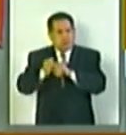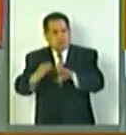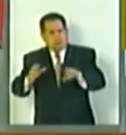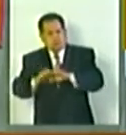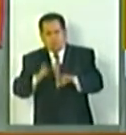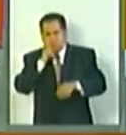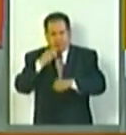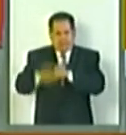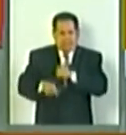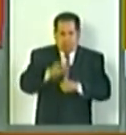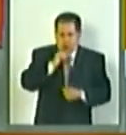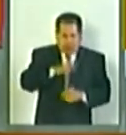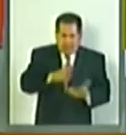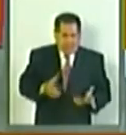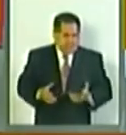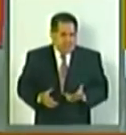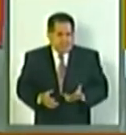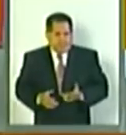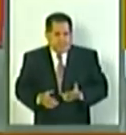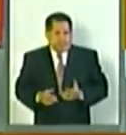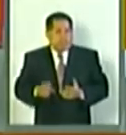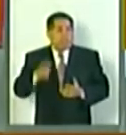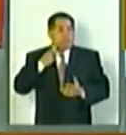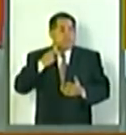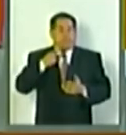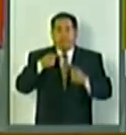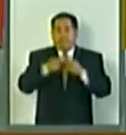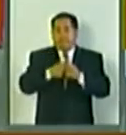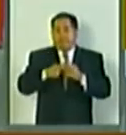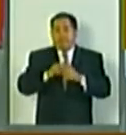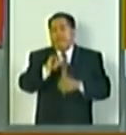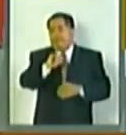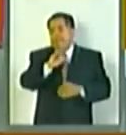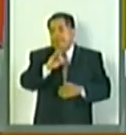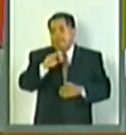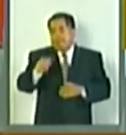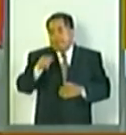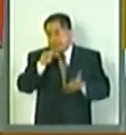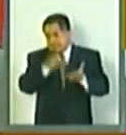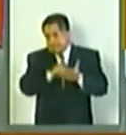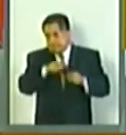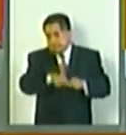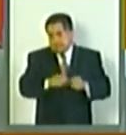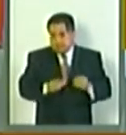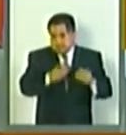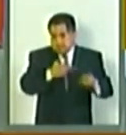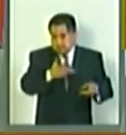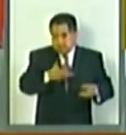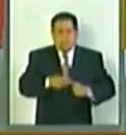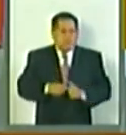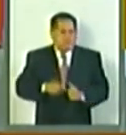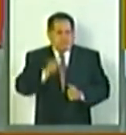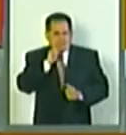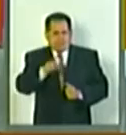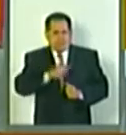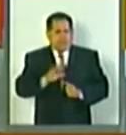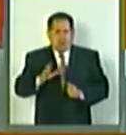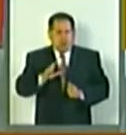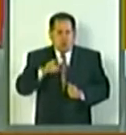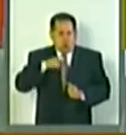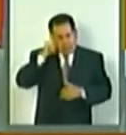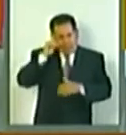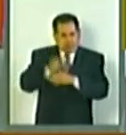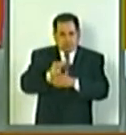de delito. Con la política implantada por el Instituto Federal de Telecomunicaciones, también se ha pasado por